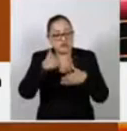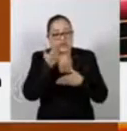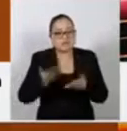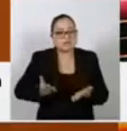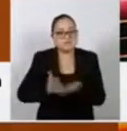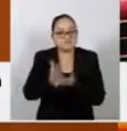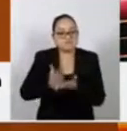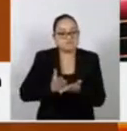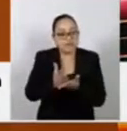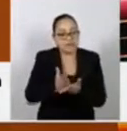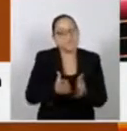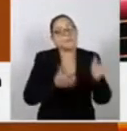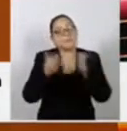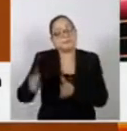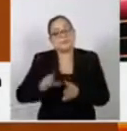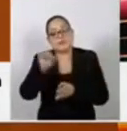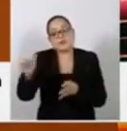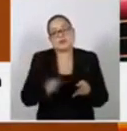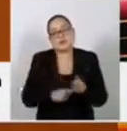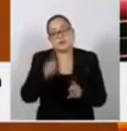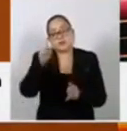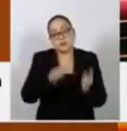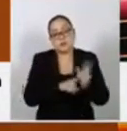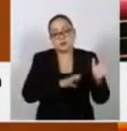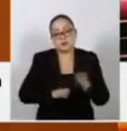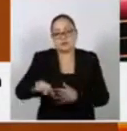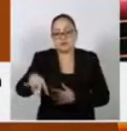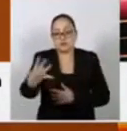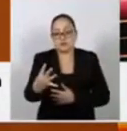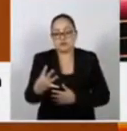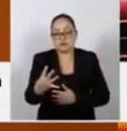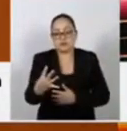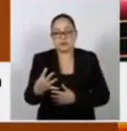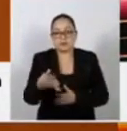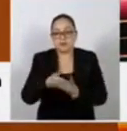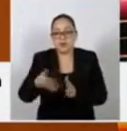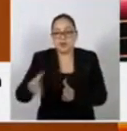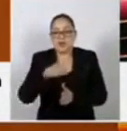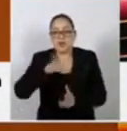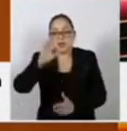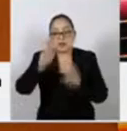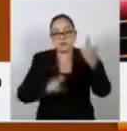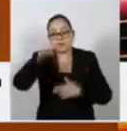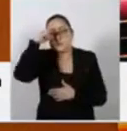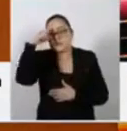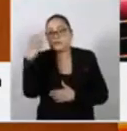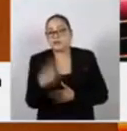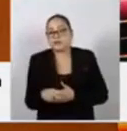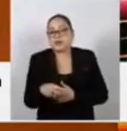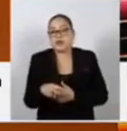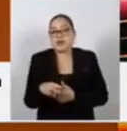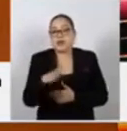Intervención y finalmente en 1914, durante la Revolución Mexicana